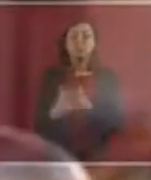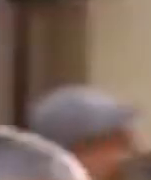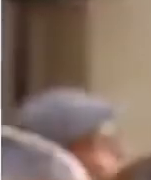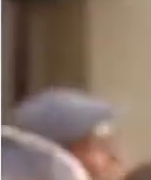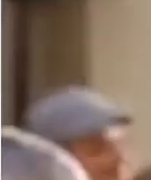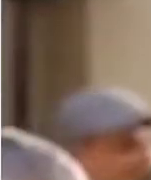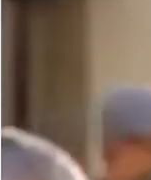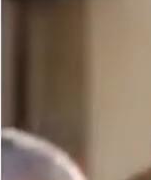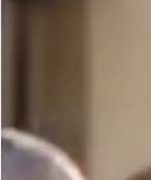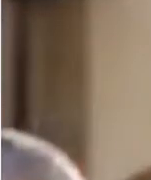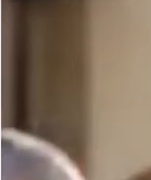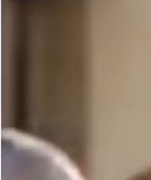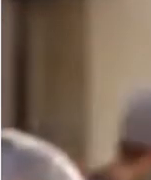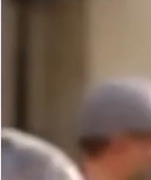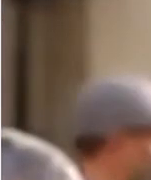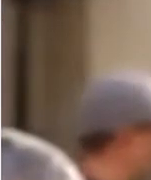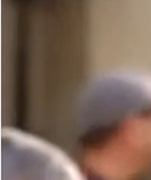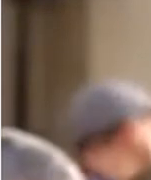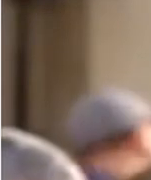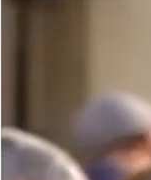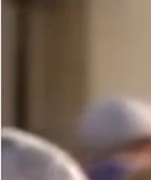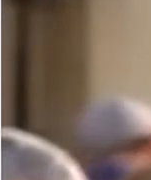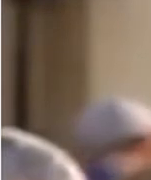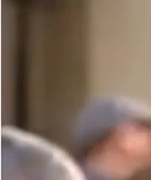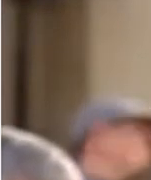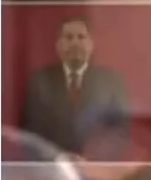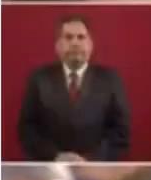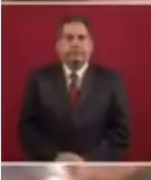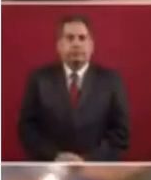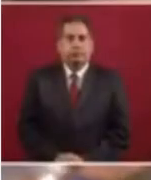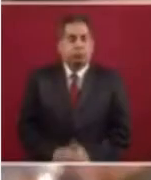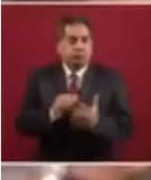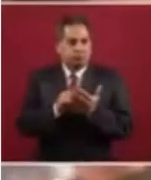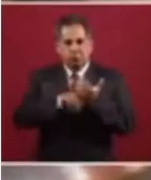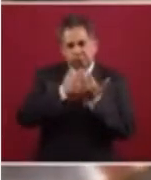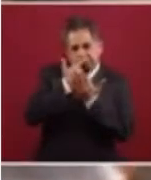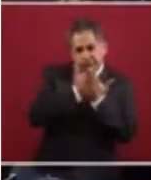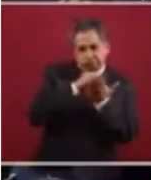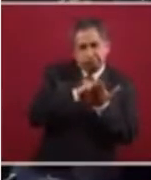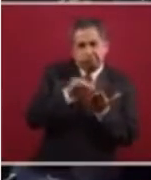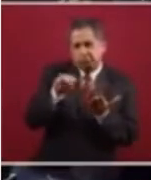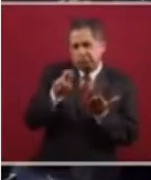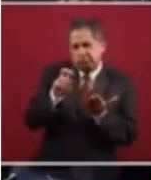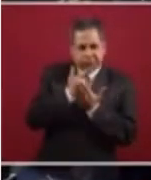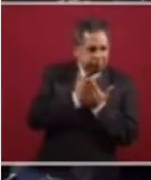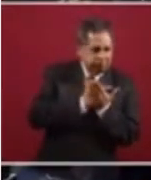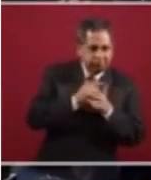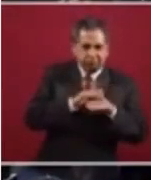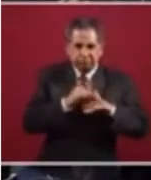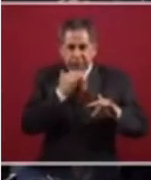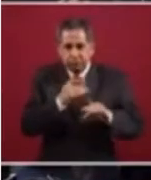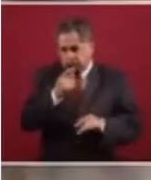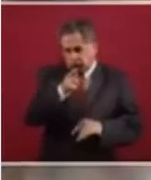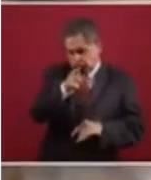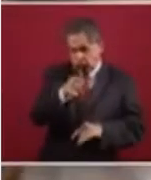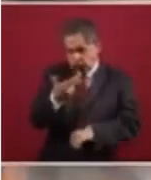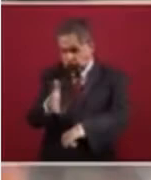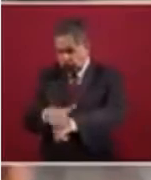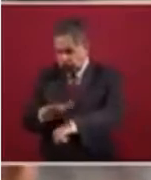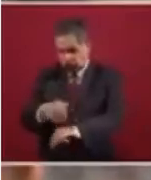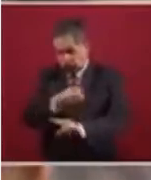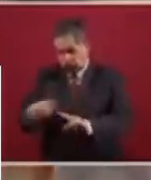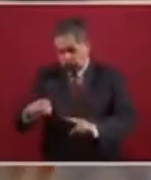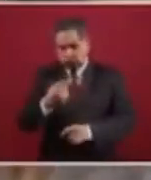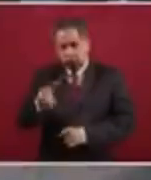es por eso que se alargó este periodo de consulta y que, bueno, pues se siguen manipulando los padrones de los militantes. ¿Usted haría un llamado al orden al interior de este partido? ¿Cuál